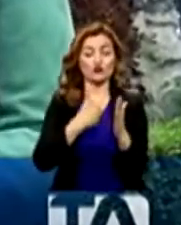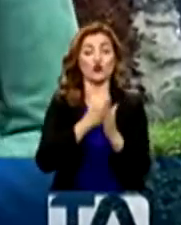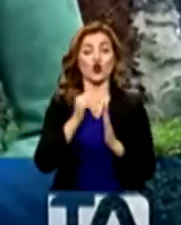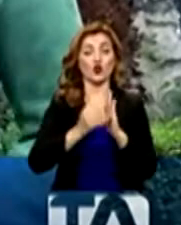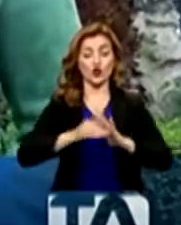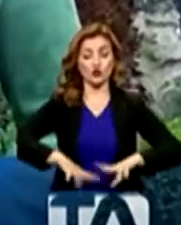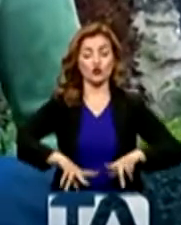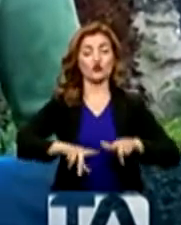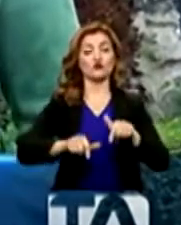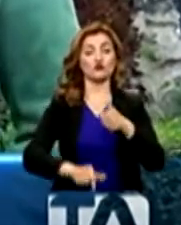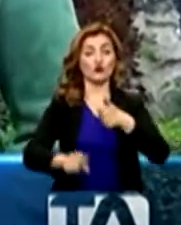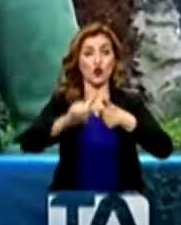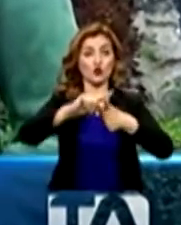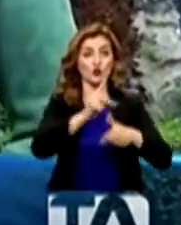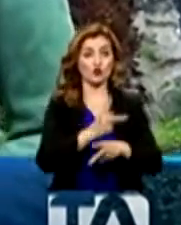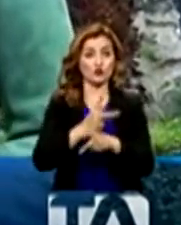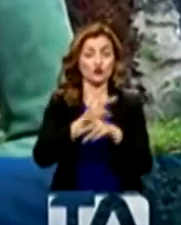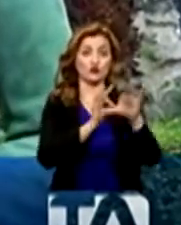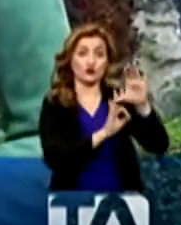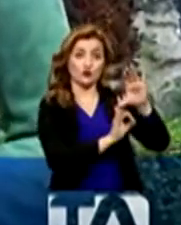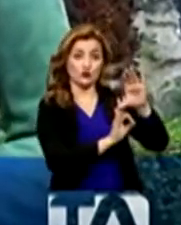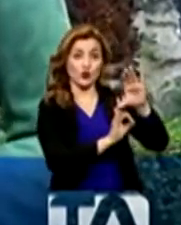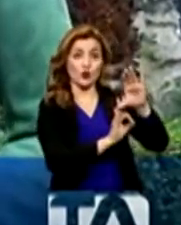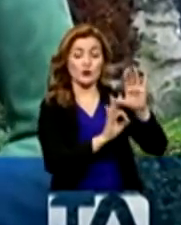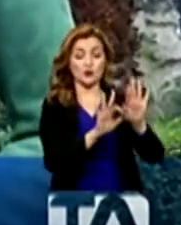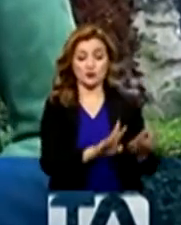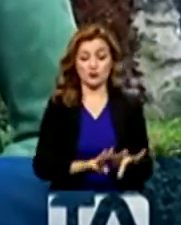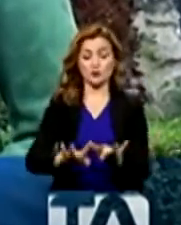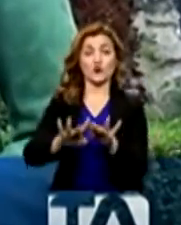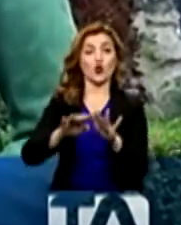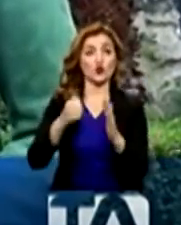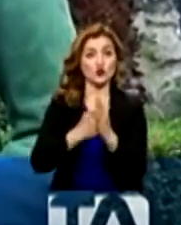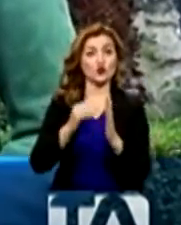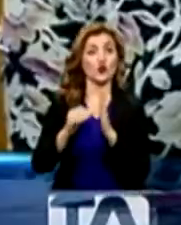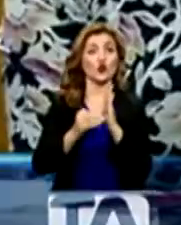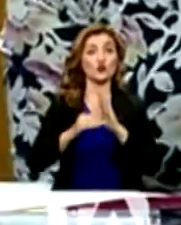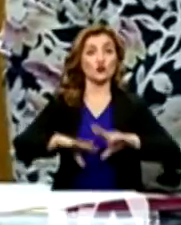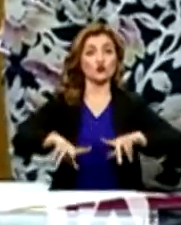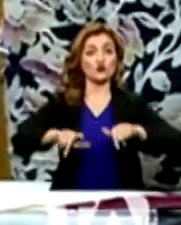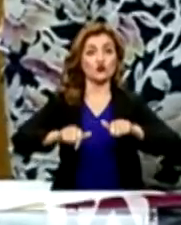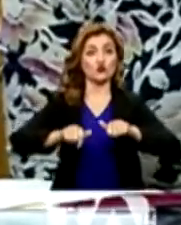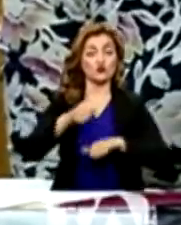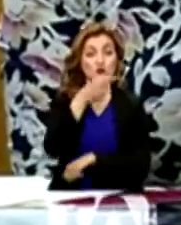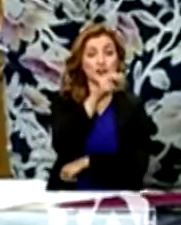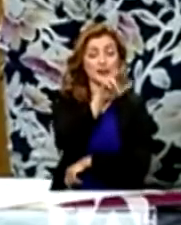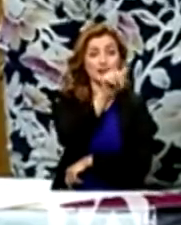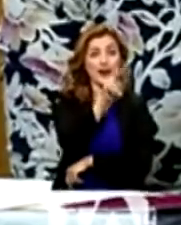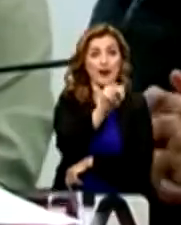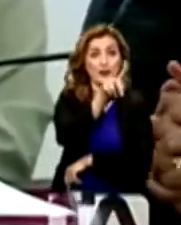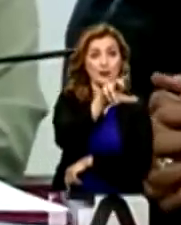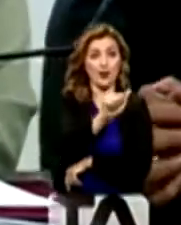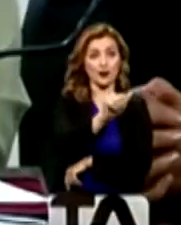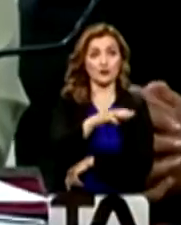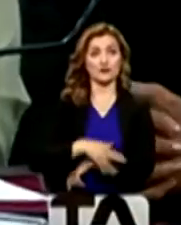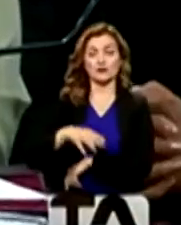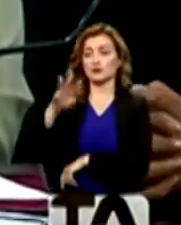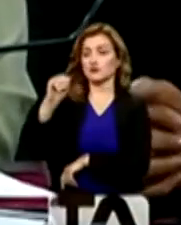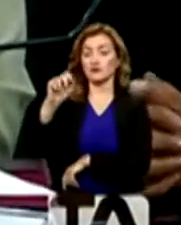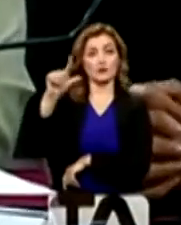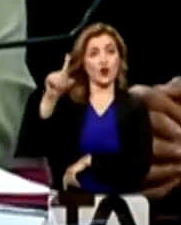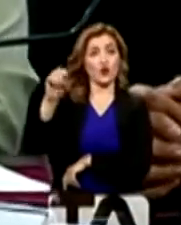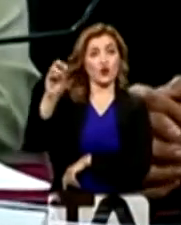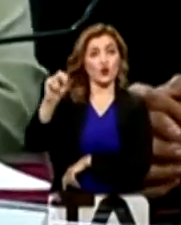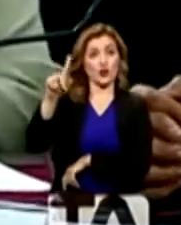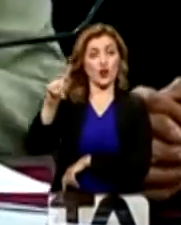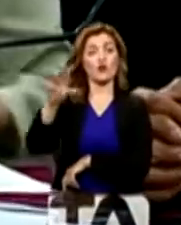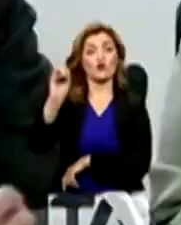corrupción. Se trata del Consejo de la Judicatura y de la Secretaría Anticorrupción. Granda y Maldonado se adhirieron a este convenio que fue suscrito